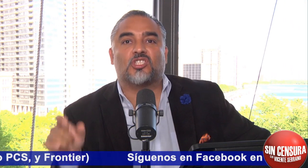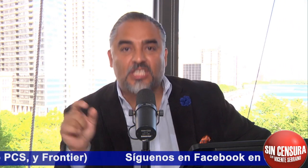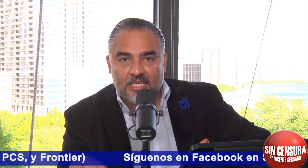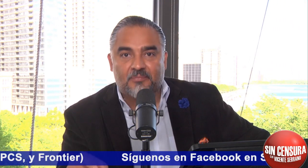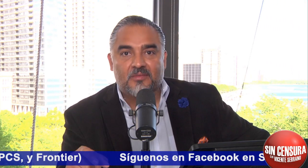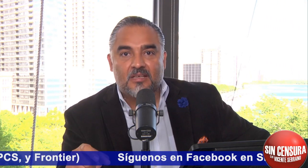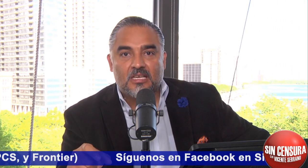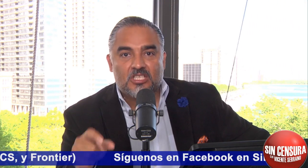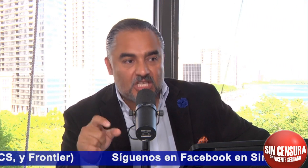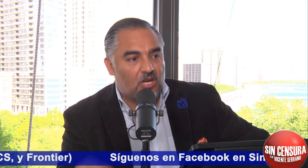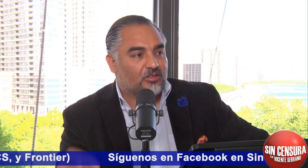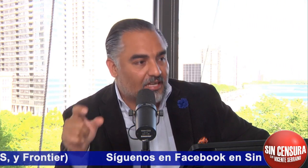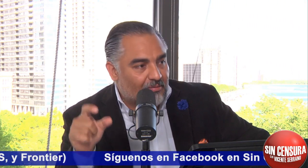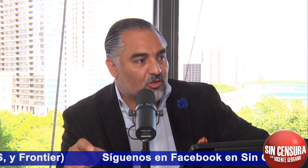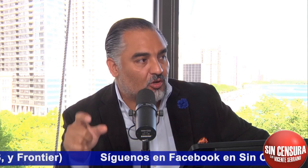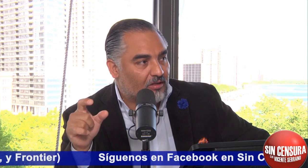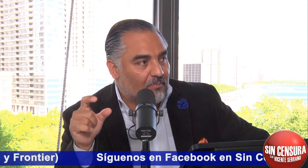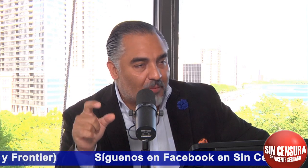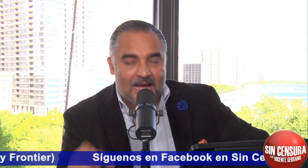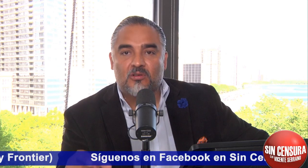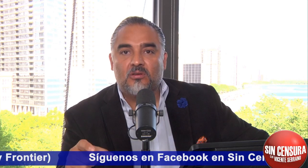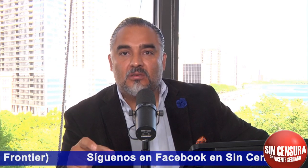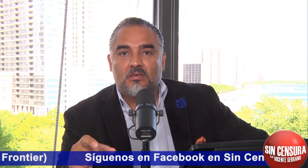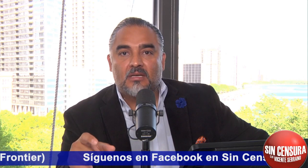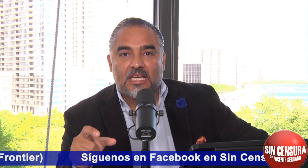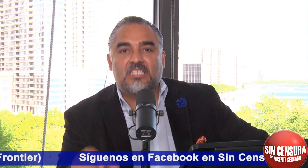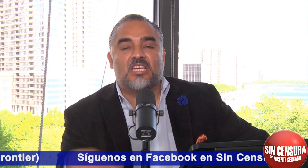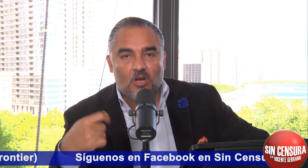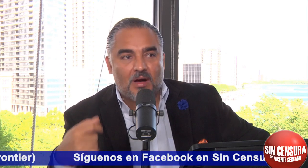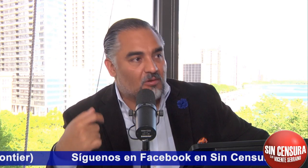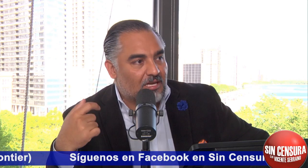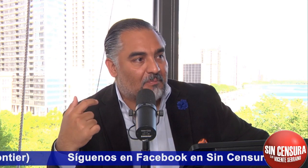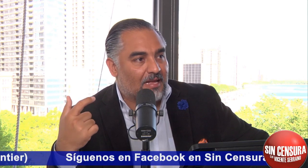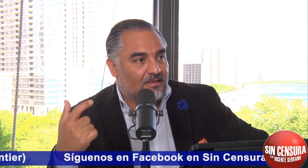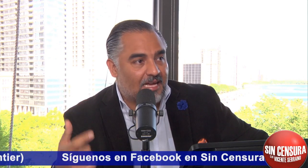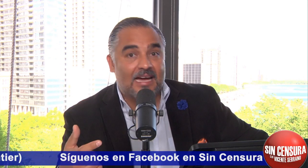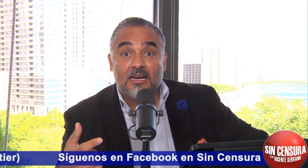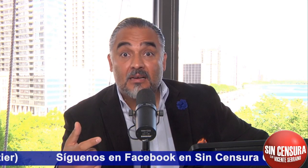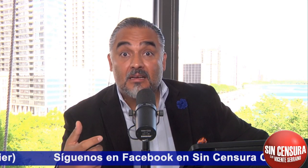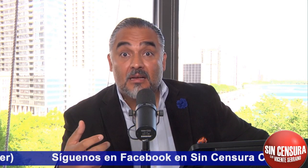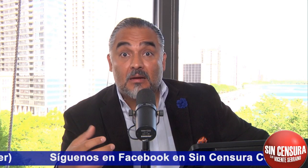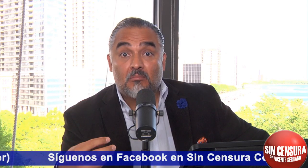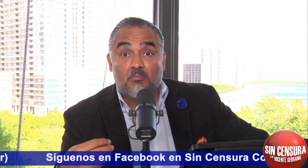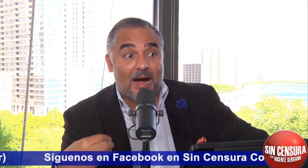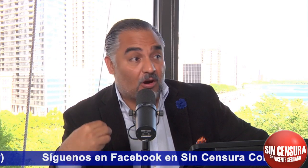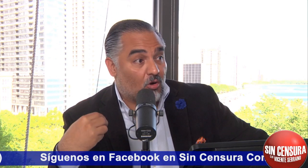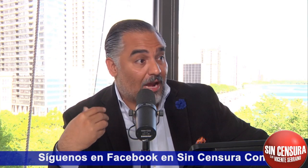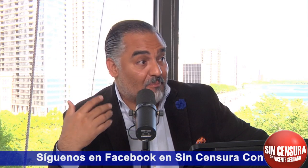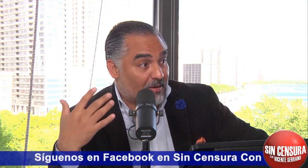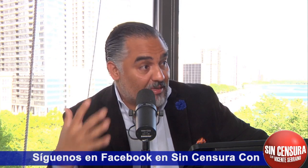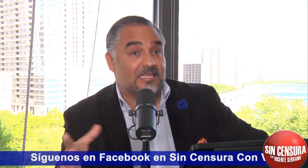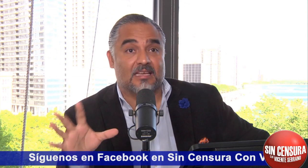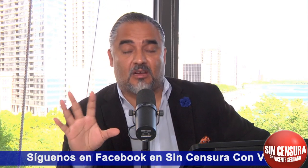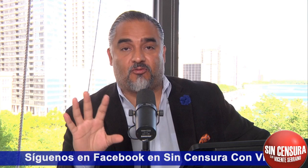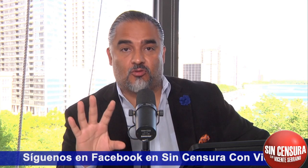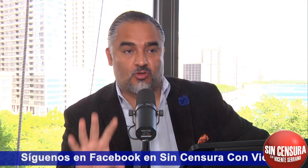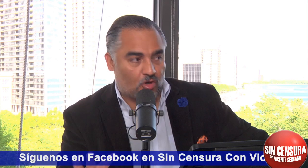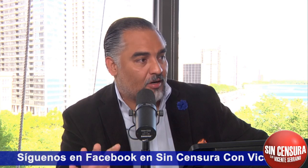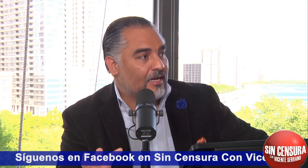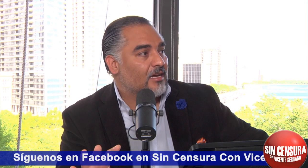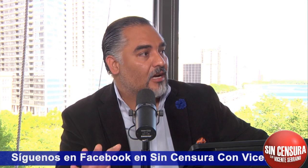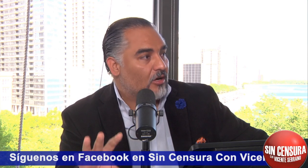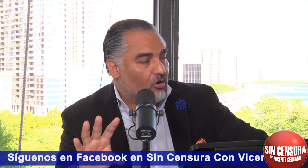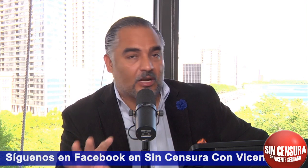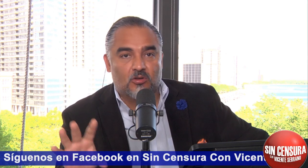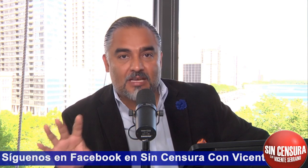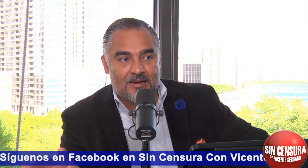punto. Sí lo tenemos contemplado y sí lo vamos a plantear bajo la premisa de que